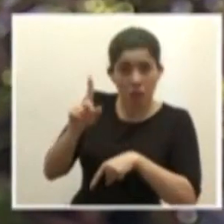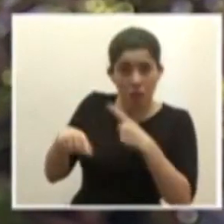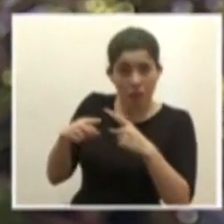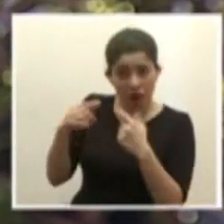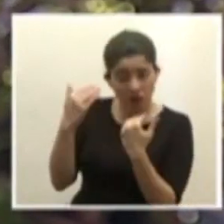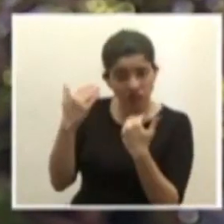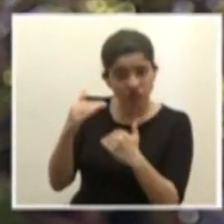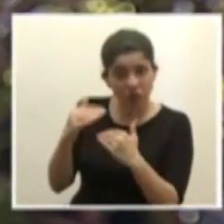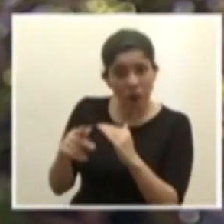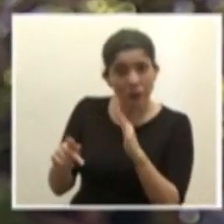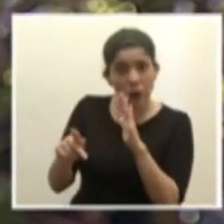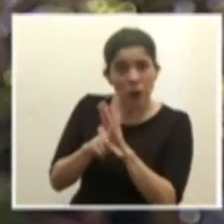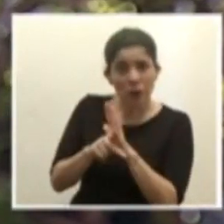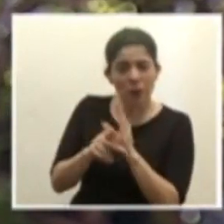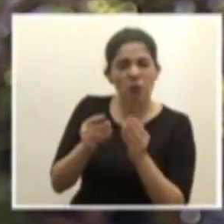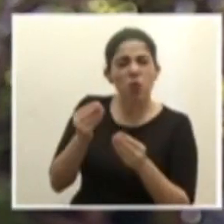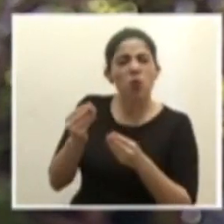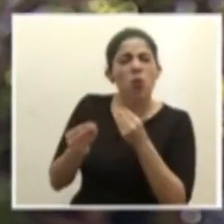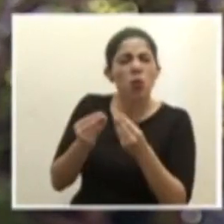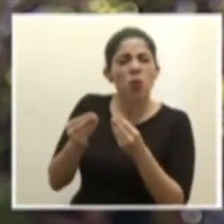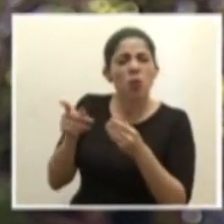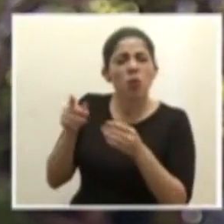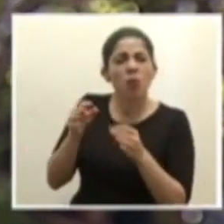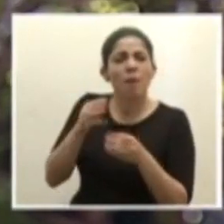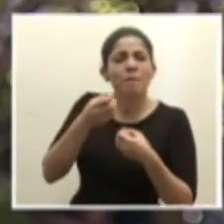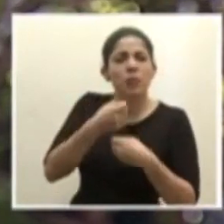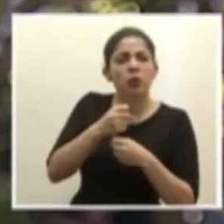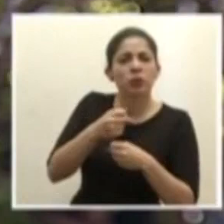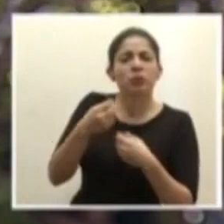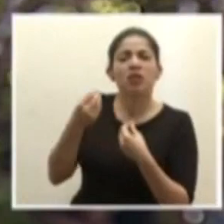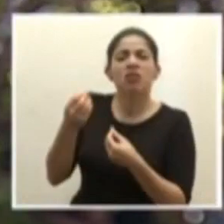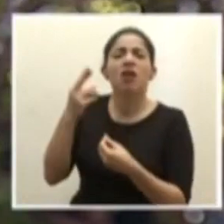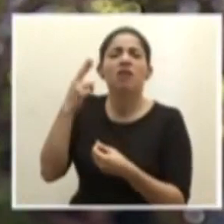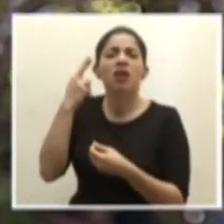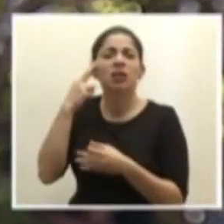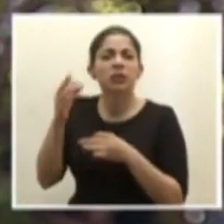prohibir? ¿Qué explicaciones le está dando la municipalidad a usted de la operación de estos sitios?